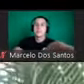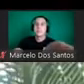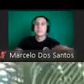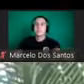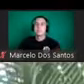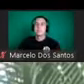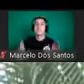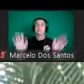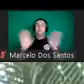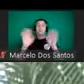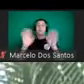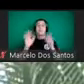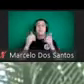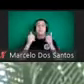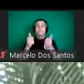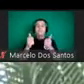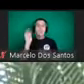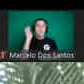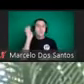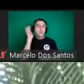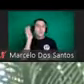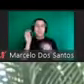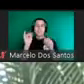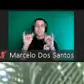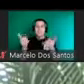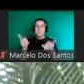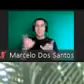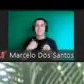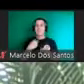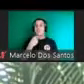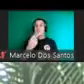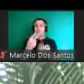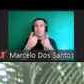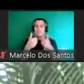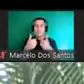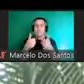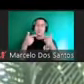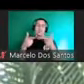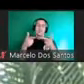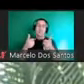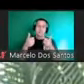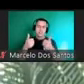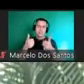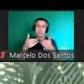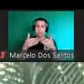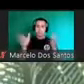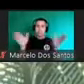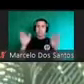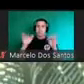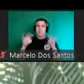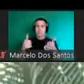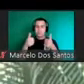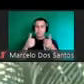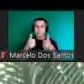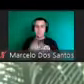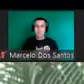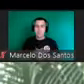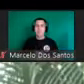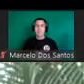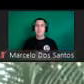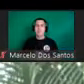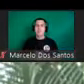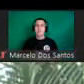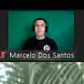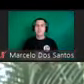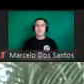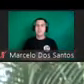Muy bien, muchas gracias. Perdón, estaba inhabilitado mi micrófono, pero ahora ya por suerte creo que todos me pueden escuchar.